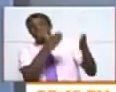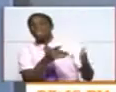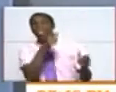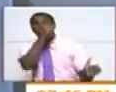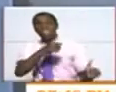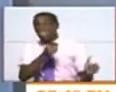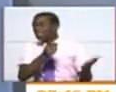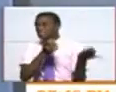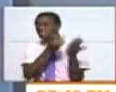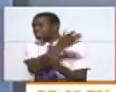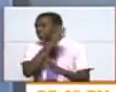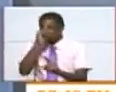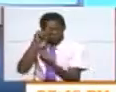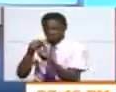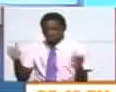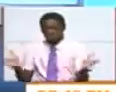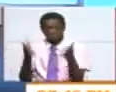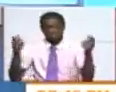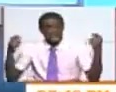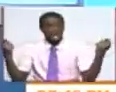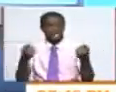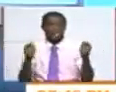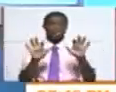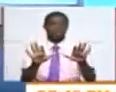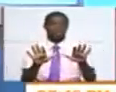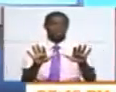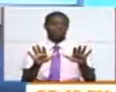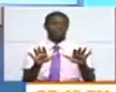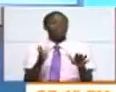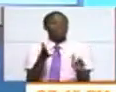Entonces usted ve, primero que todo, que antes...